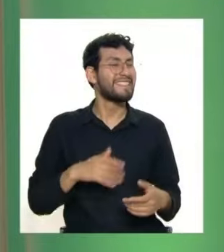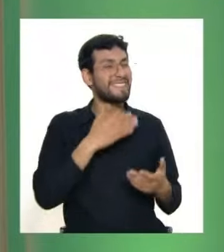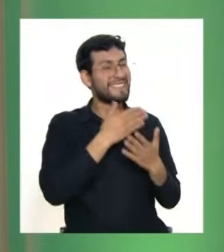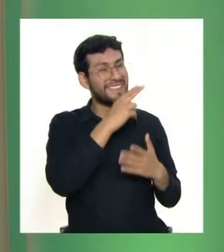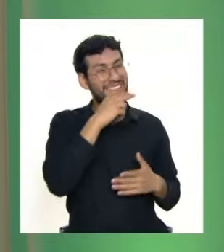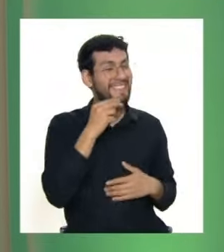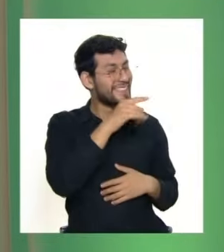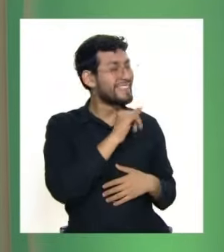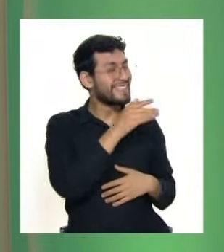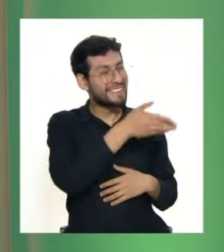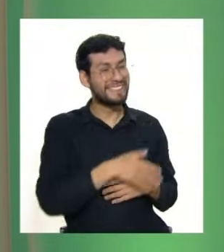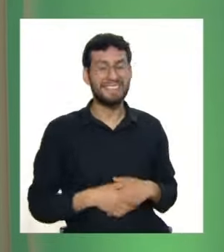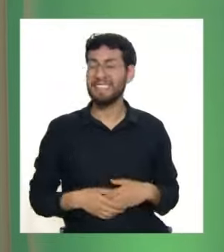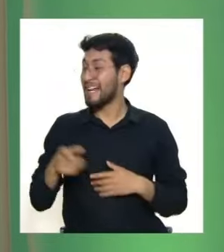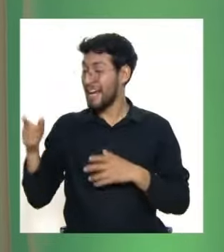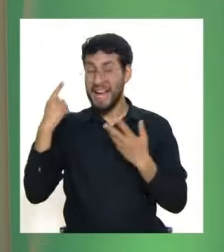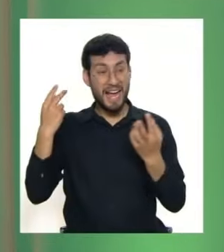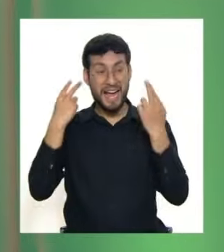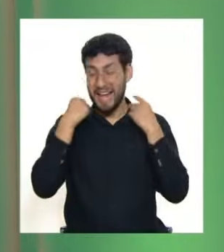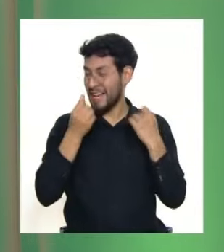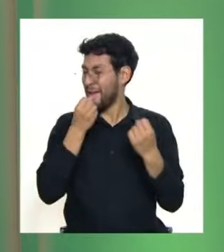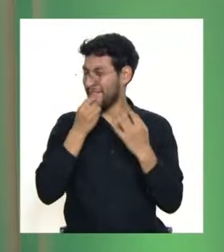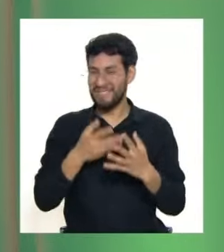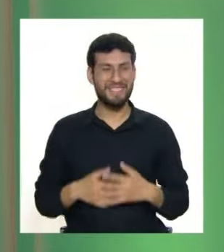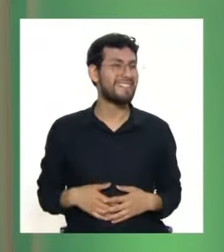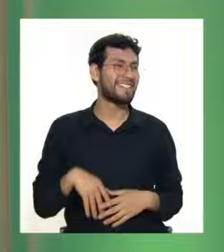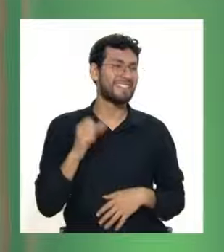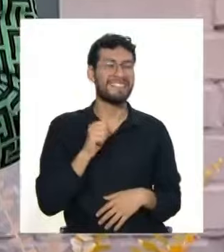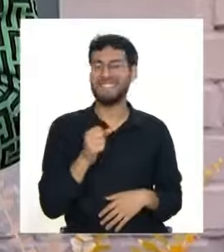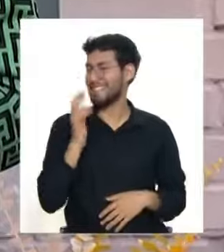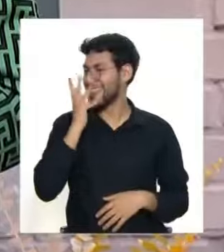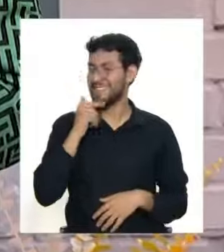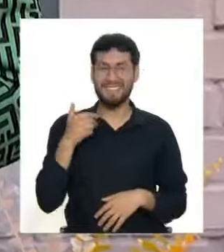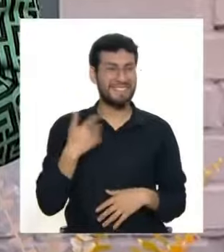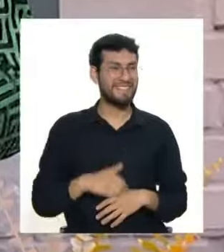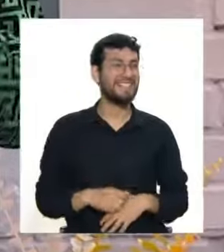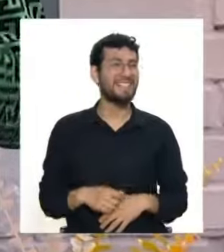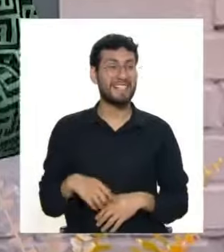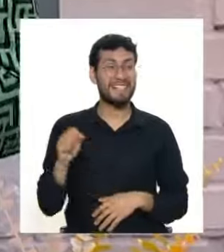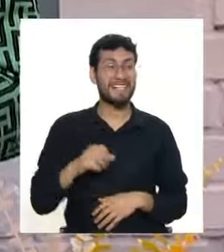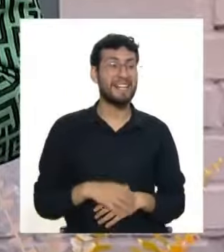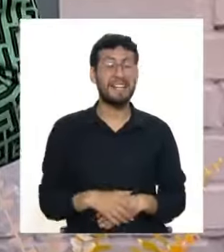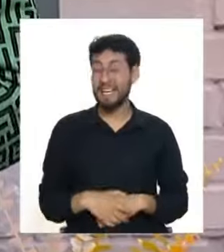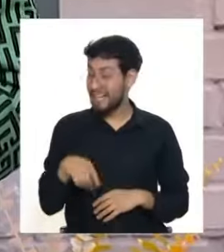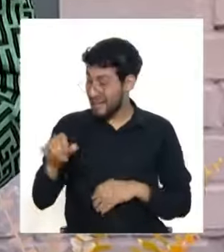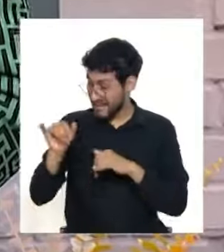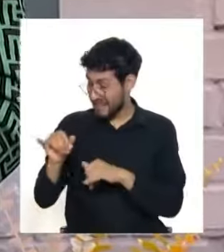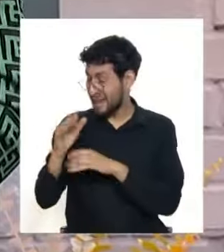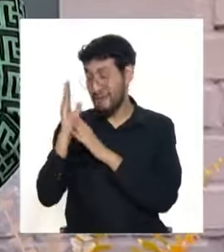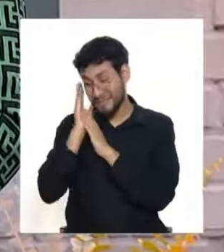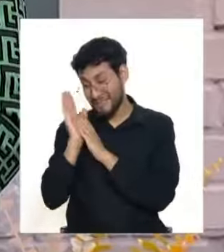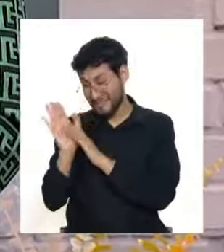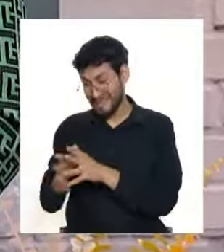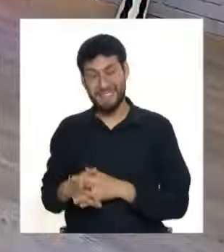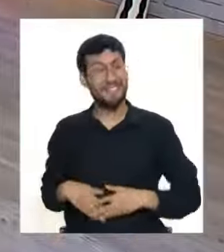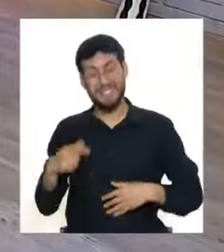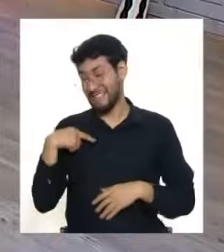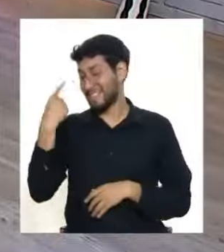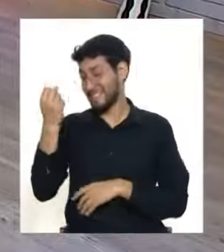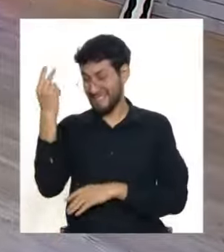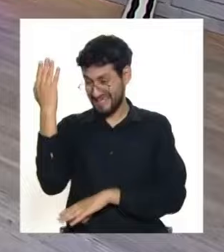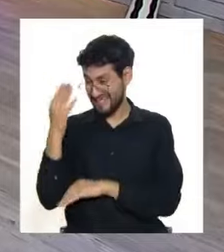tú también. Ese cambio de look está fantástico. Sí, le queda hermoso, ya le habíamos dicho. Aranza, quédate tranquila durmiendo, tenemos hasta las